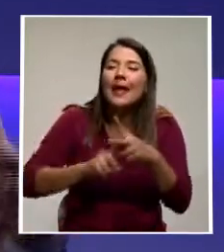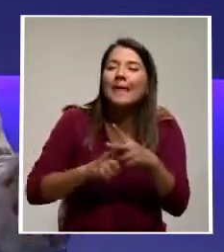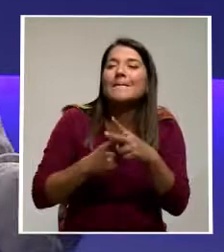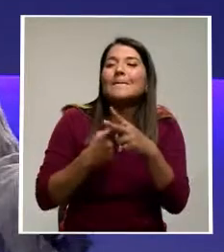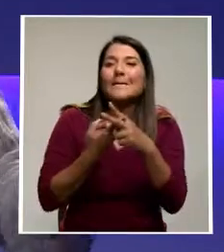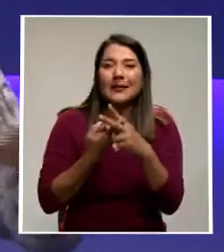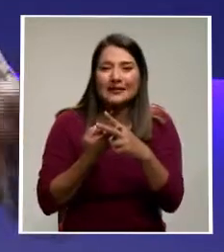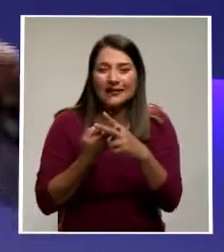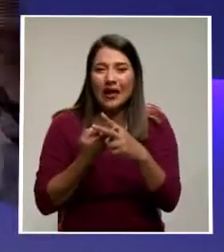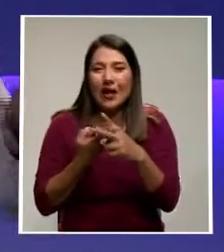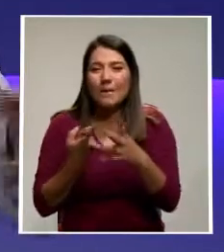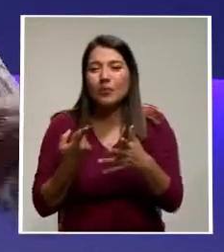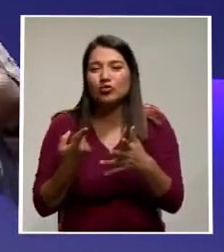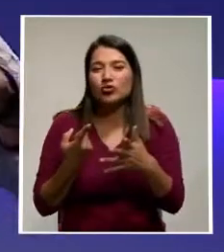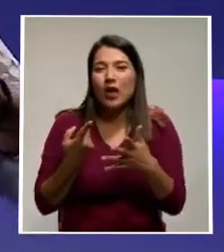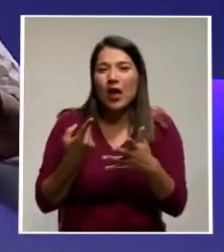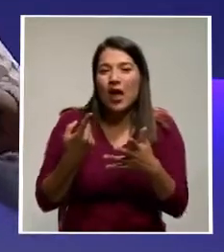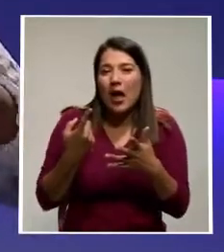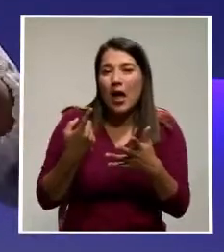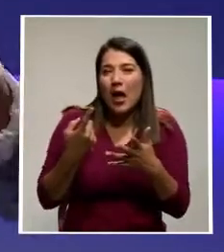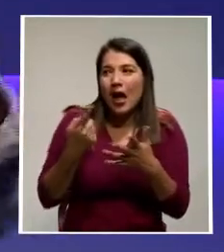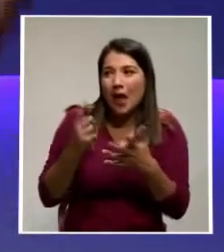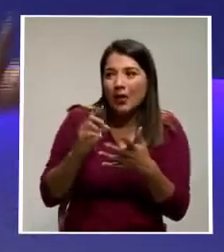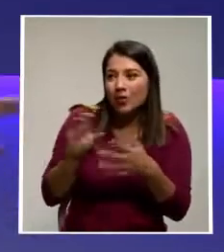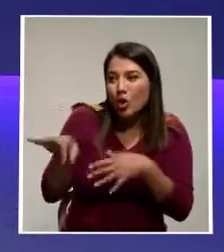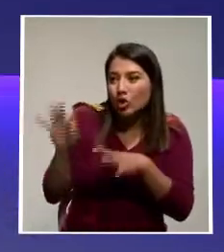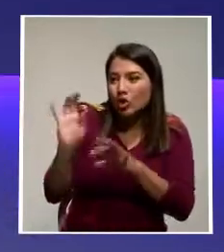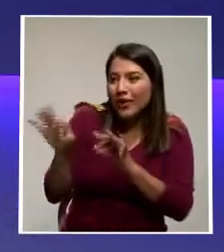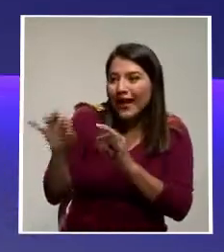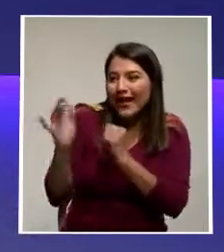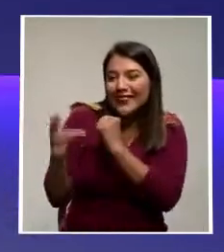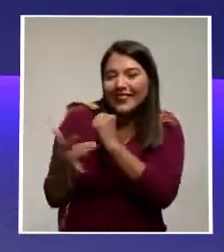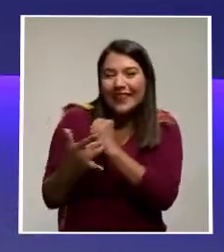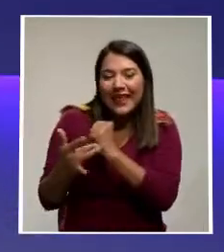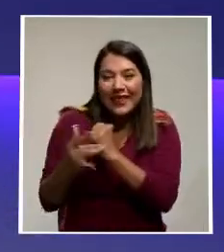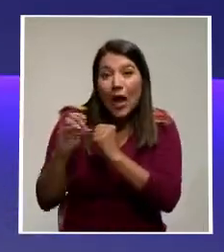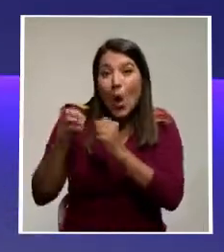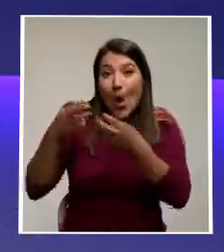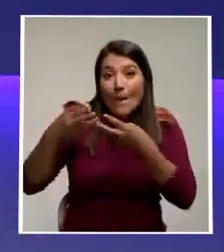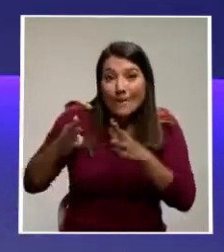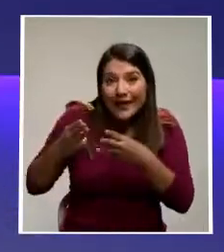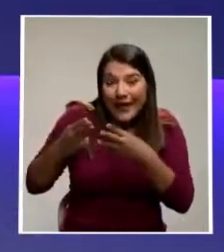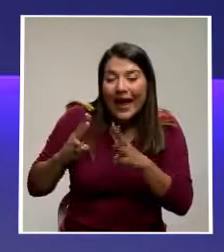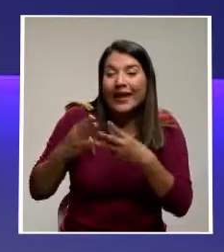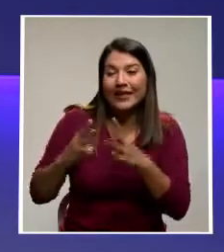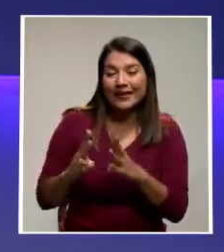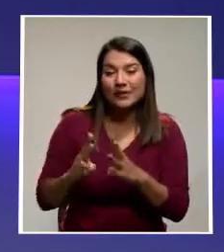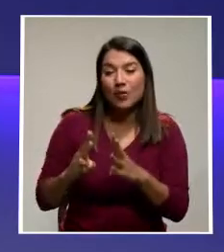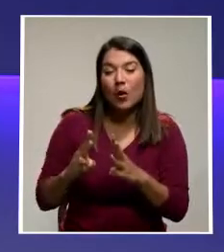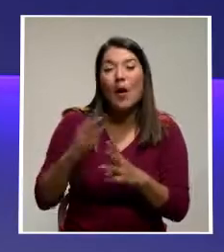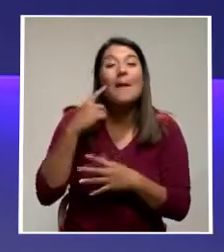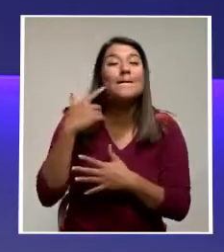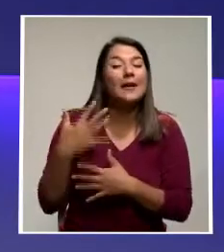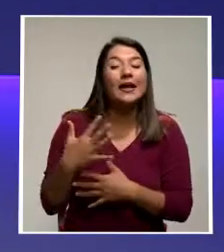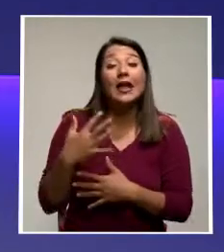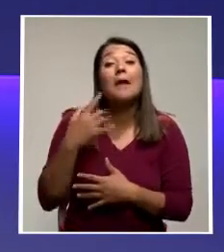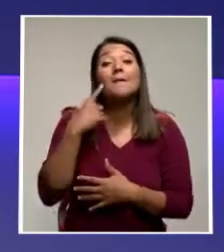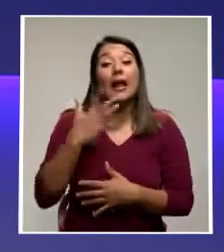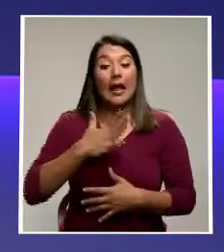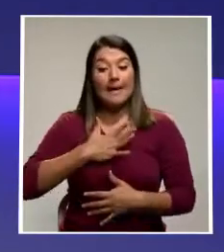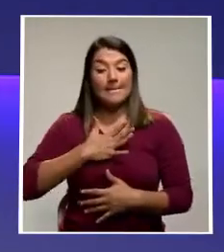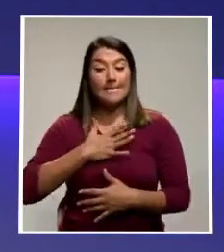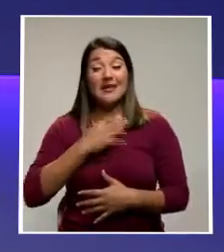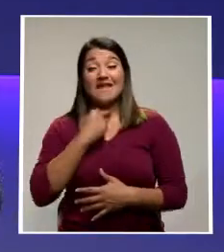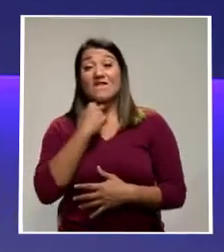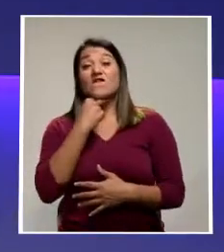herramientas probadas, los instrumentos, las técnicas que hacen que esa voz única